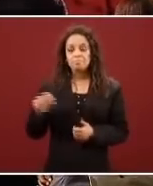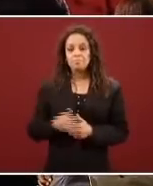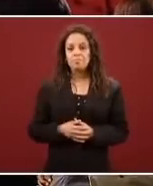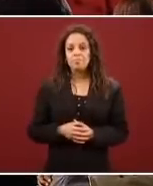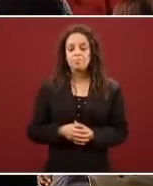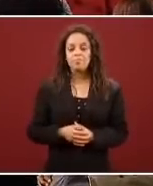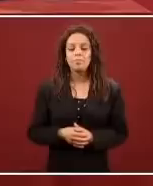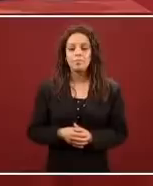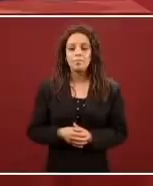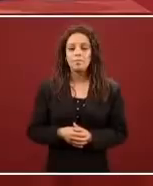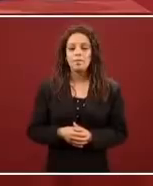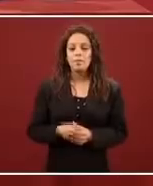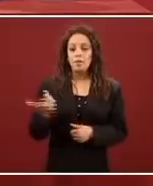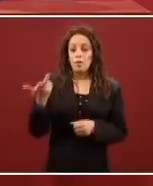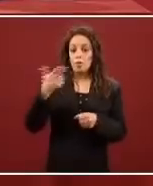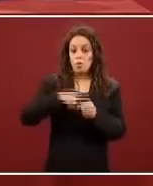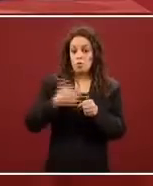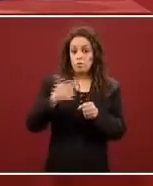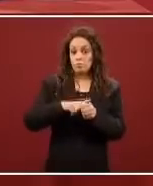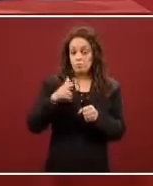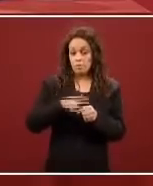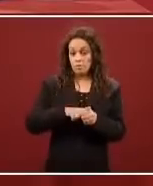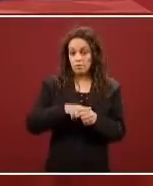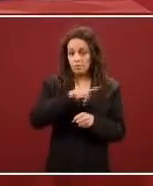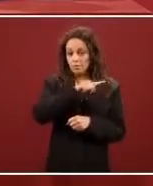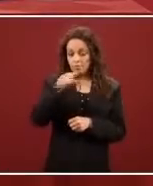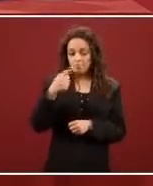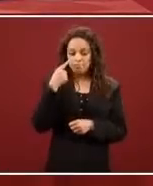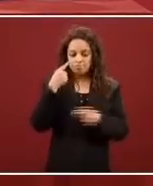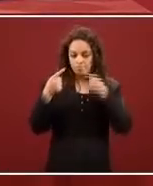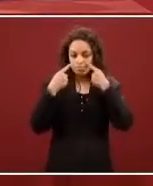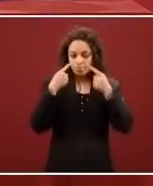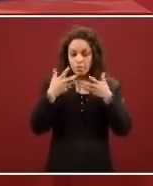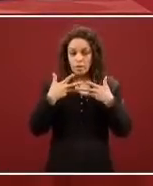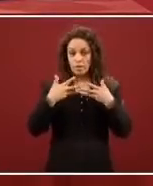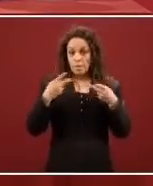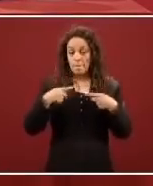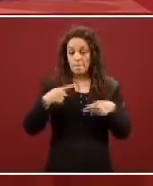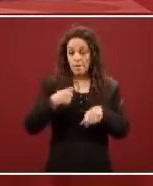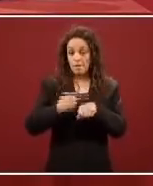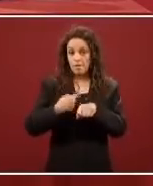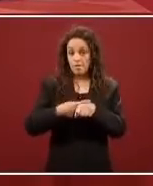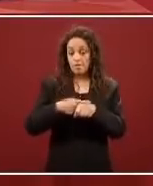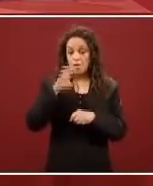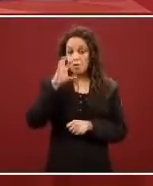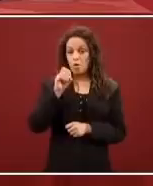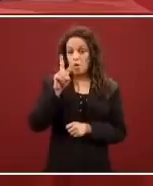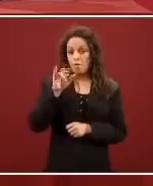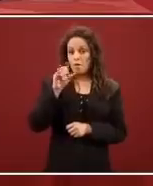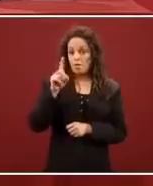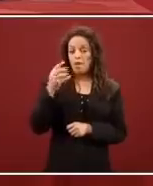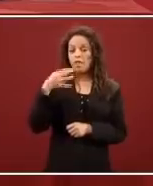hospitales que predominantemente verán a los pacientes con COVID-19,